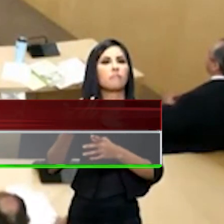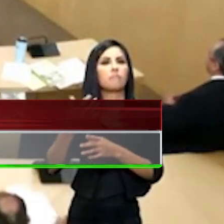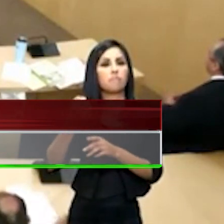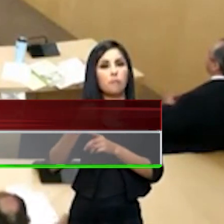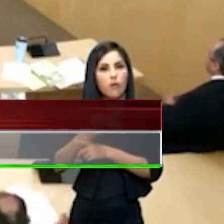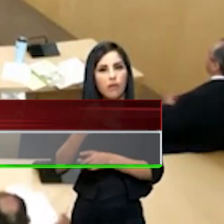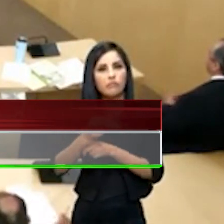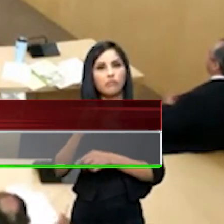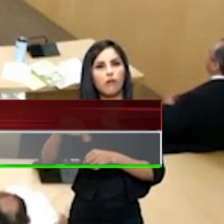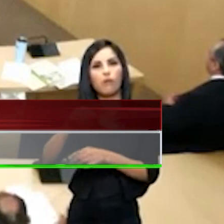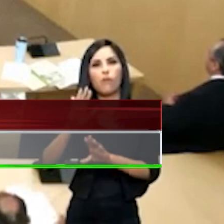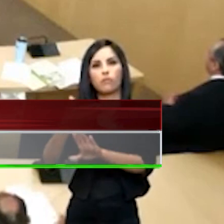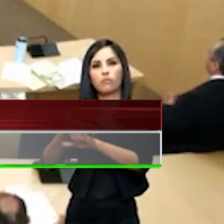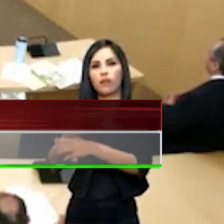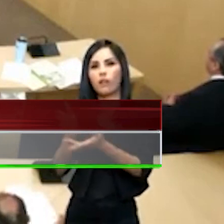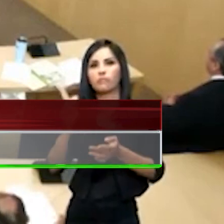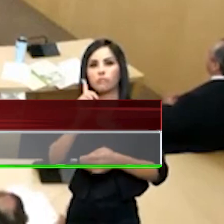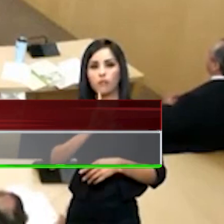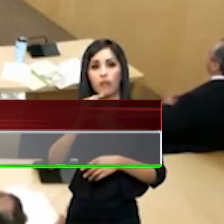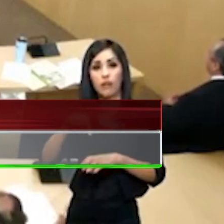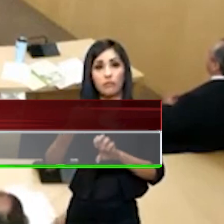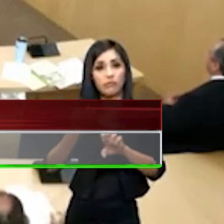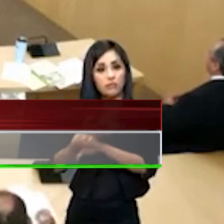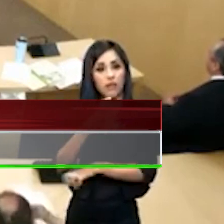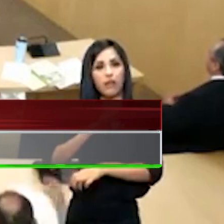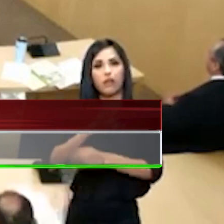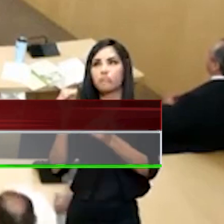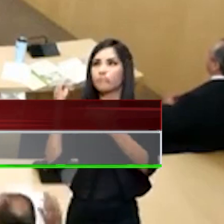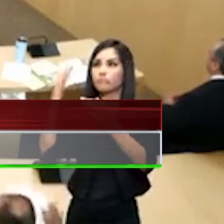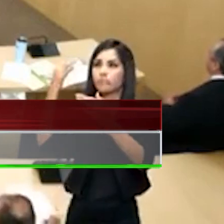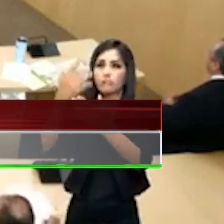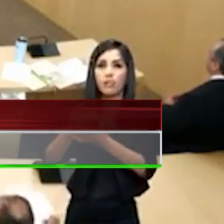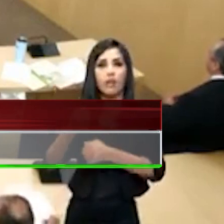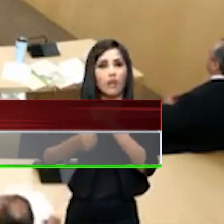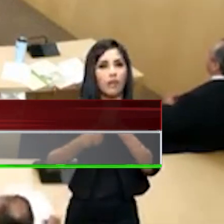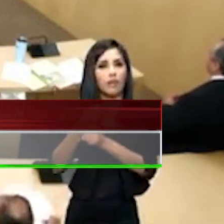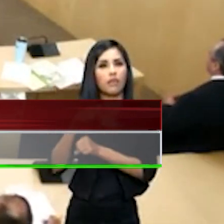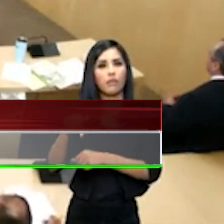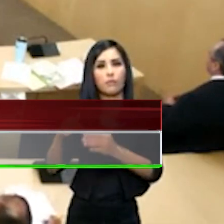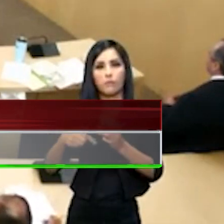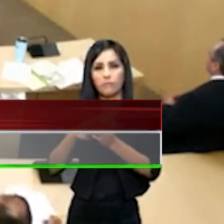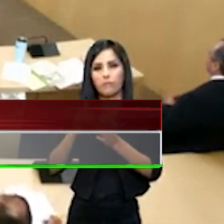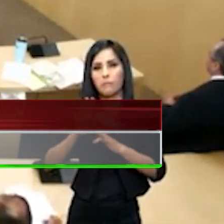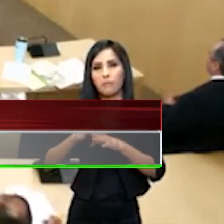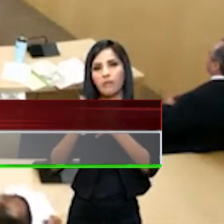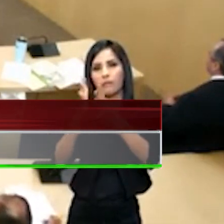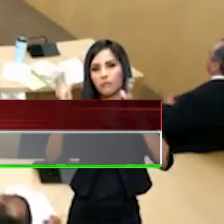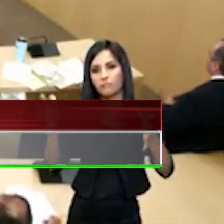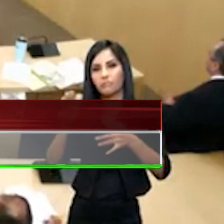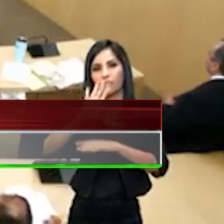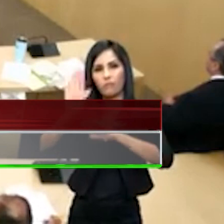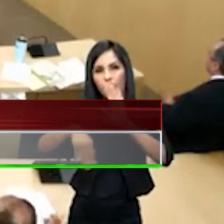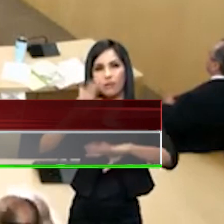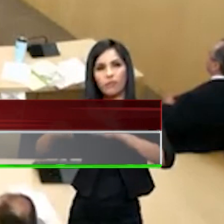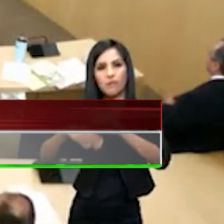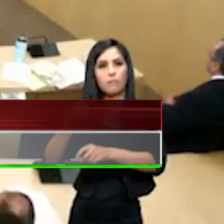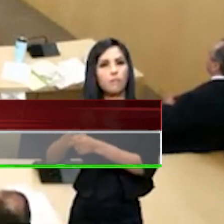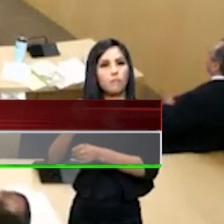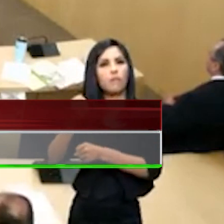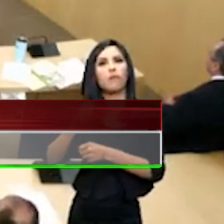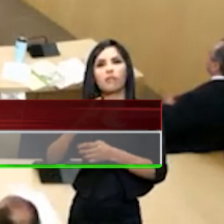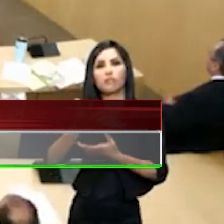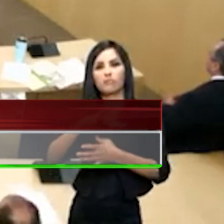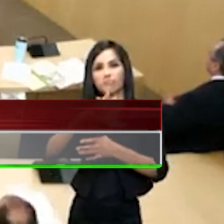generalizada contra las mujeres. Nuestro estado ha sido durante los últimos años la entidad con el mayor número de muertes